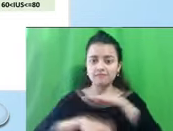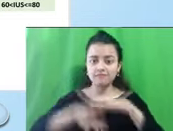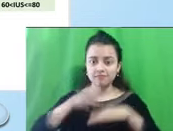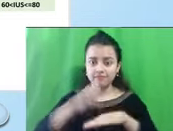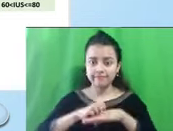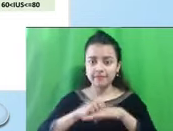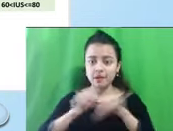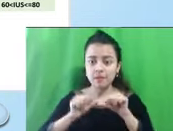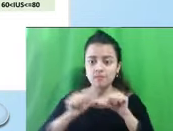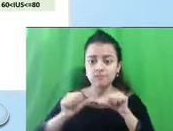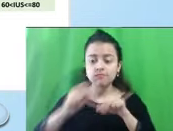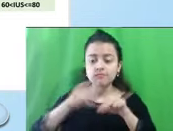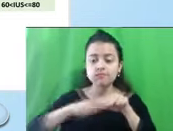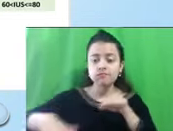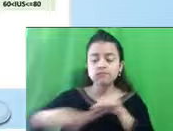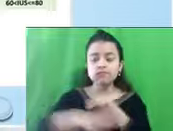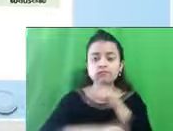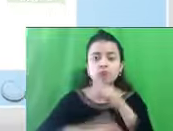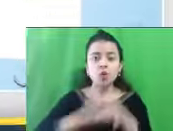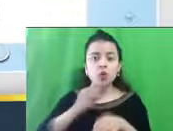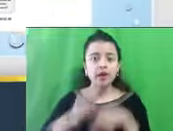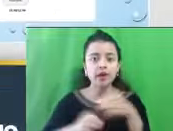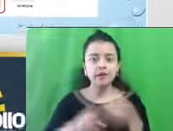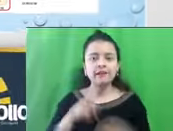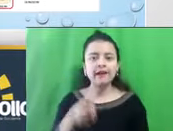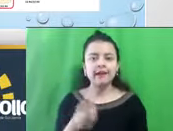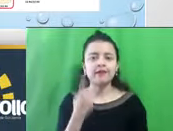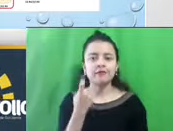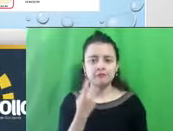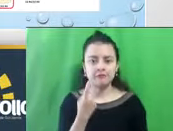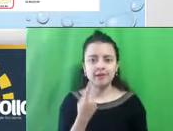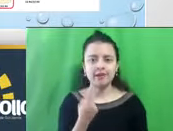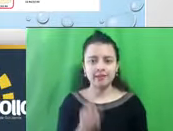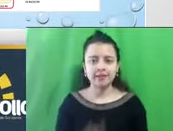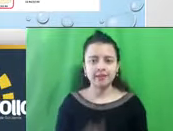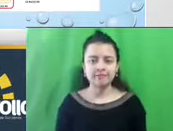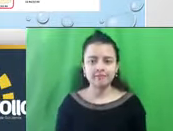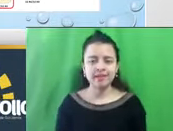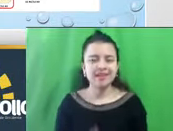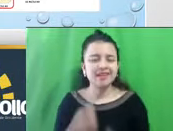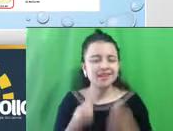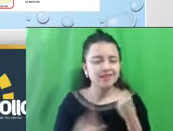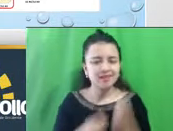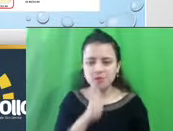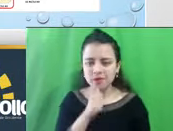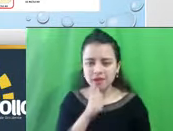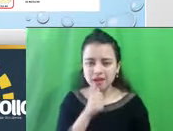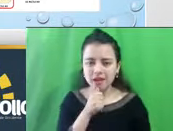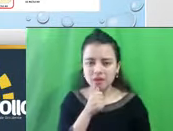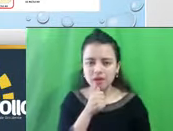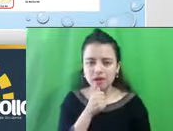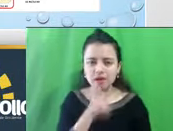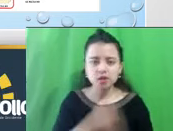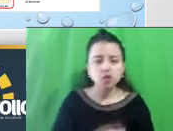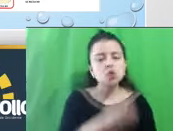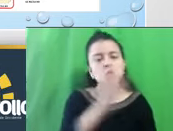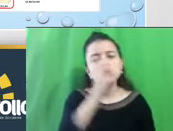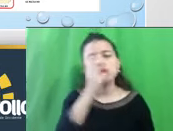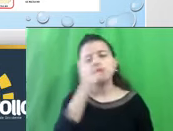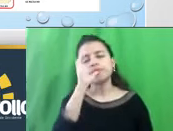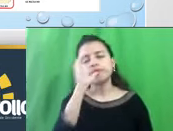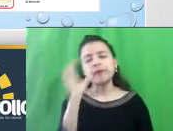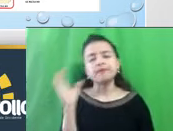relacionado directamente con qué estamos haciendo con nosotros con el agua de la cual nos servimos. O sea, tomamos el agua, captamos el agua